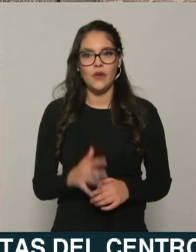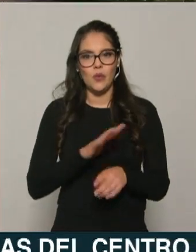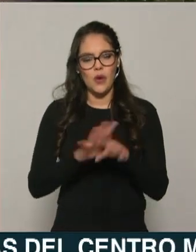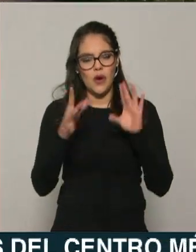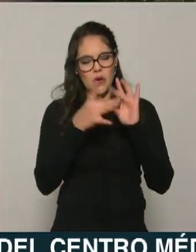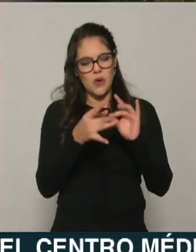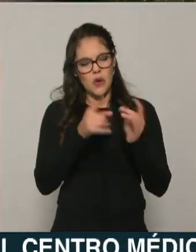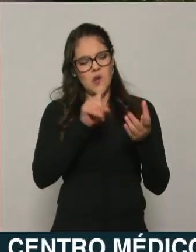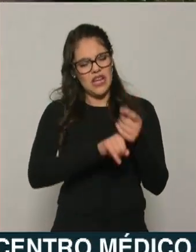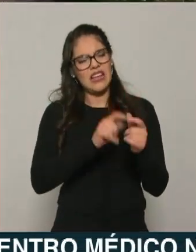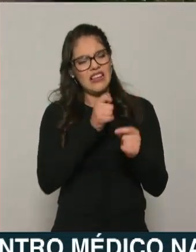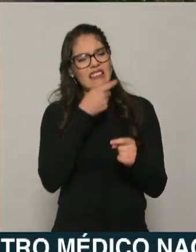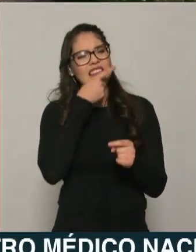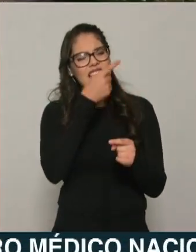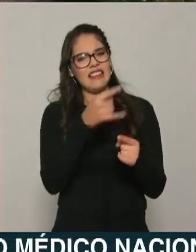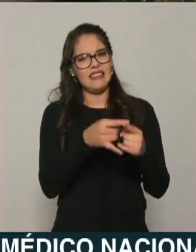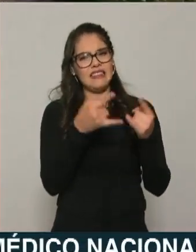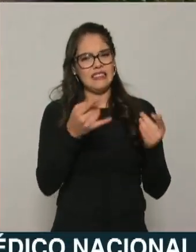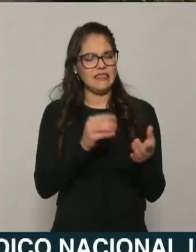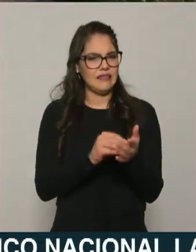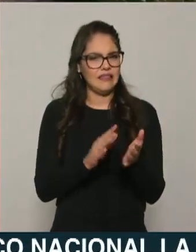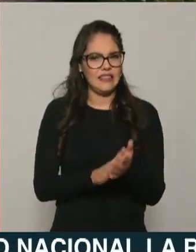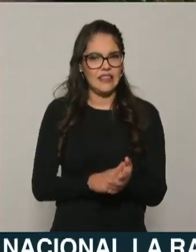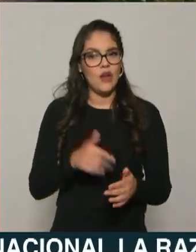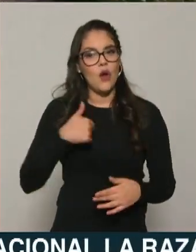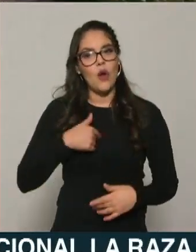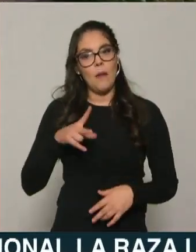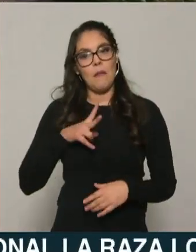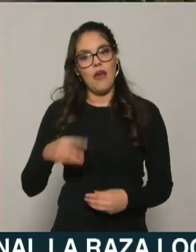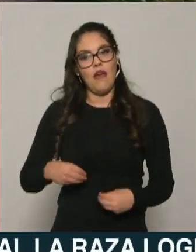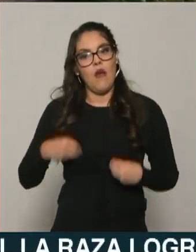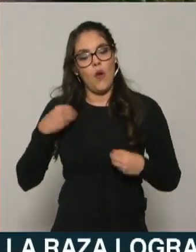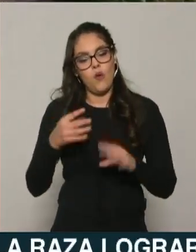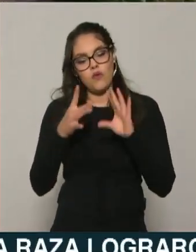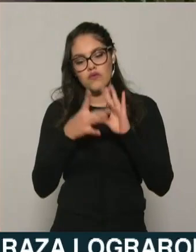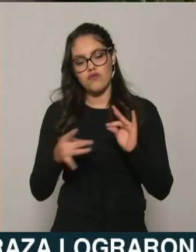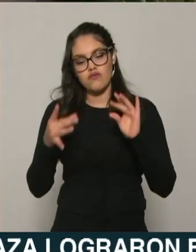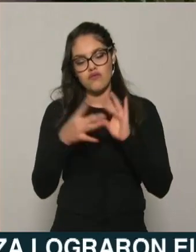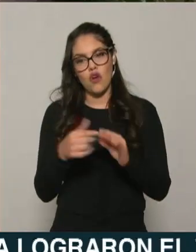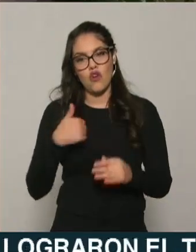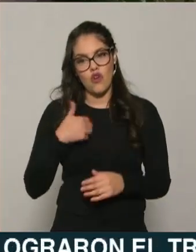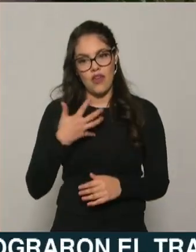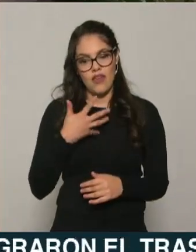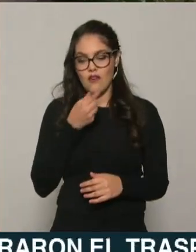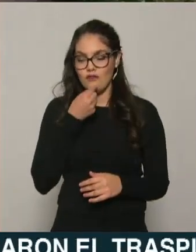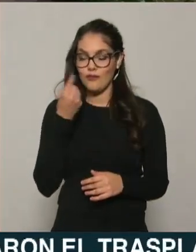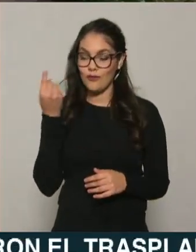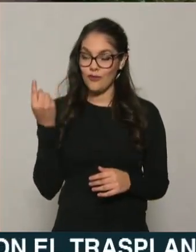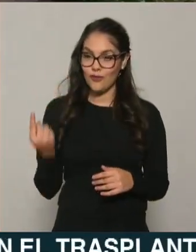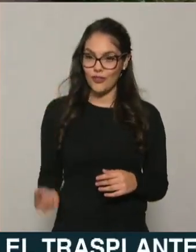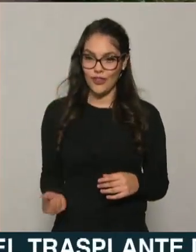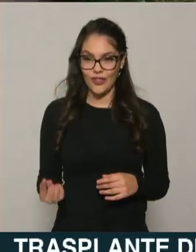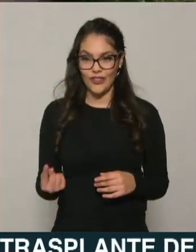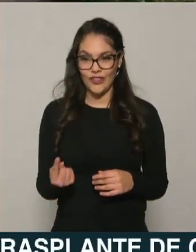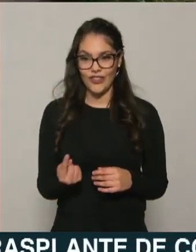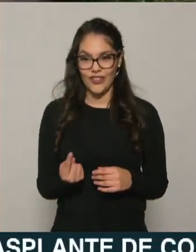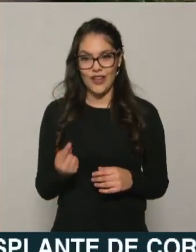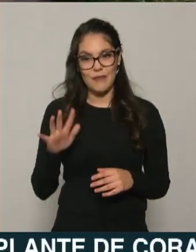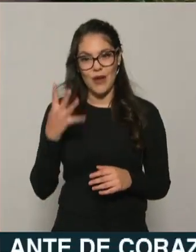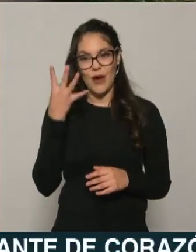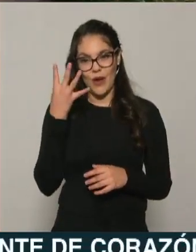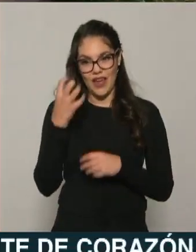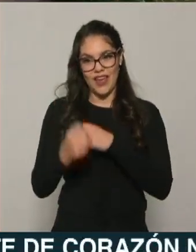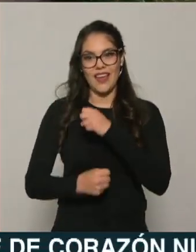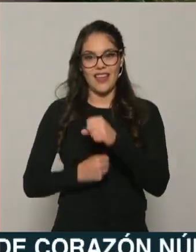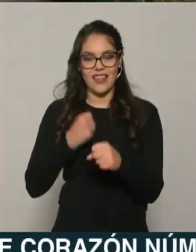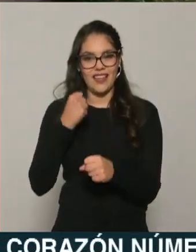rindas. En ese libro escribí de mi vida que cuando era pequeñita, como a los 4 años. Ah,